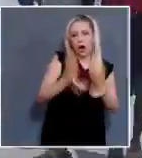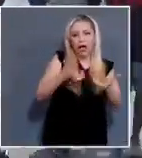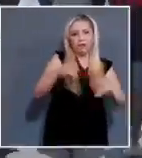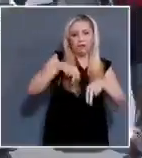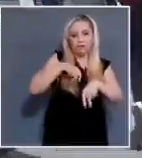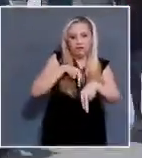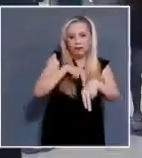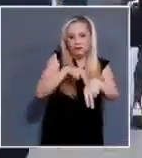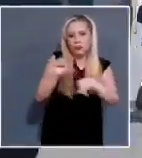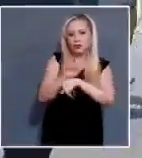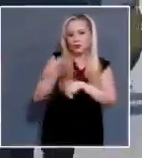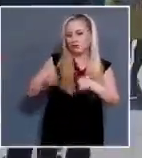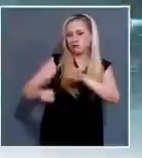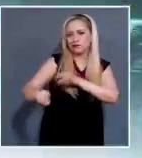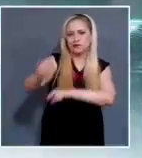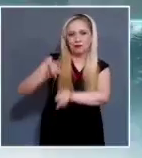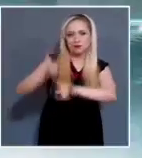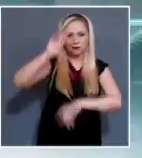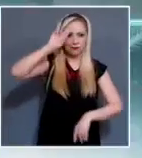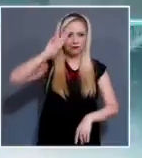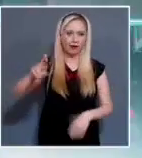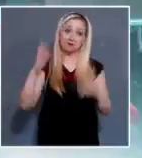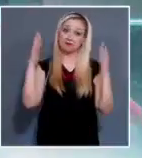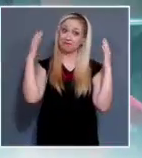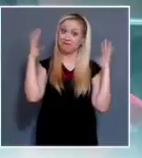Juan Carlos González.